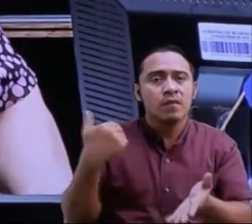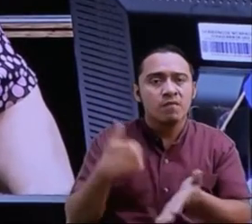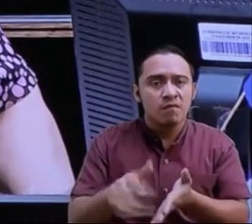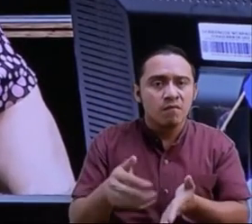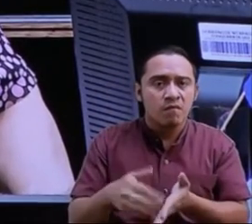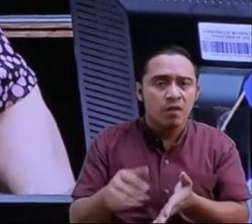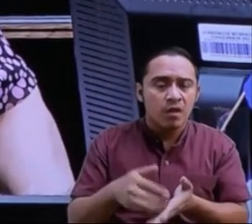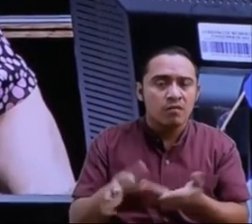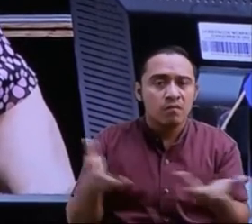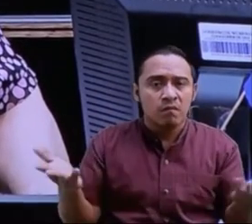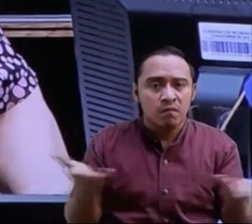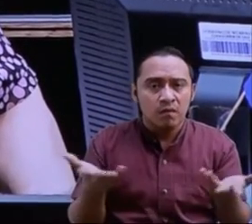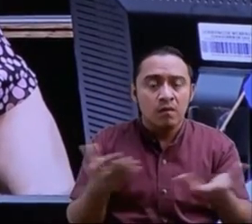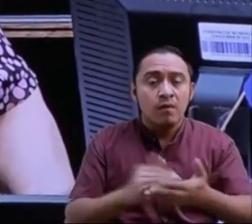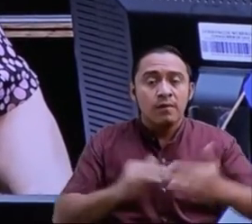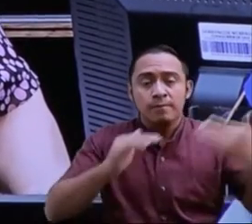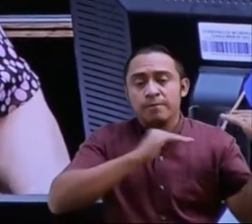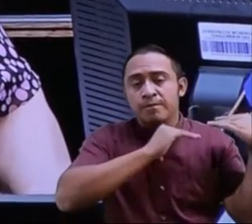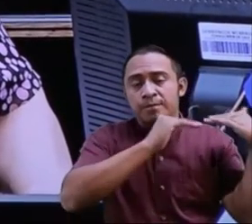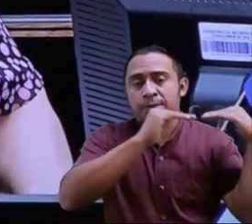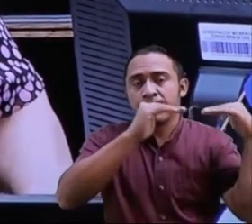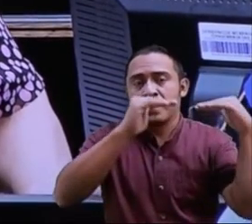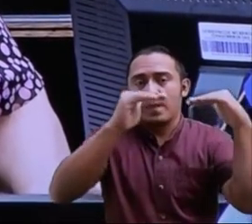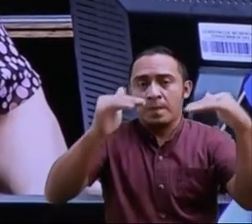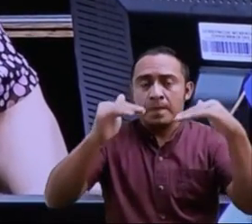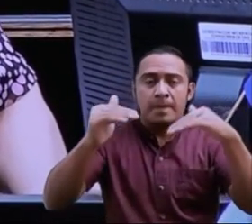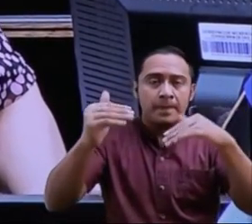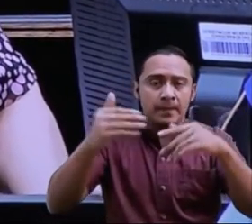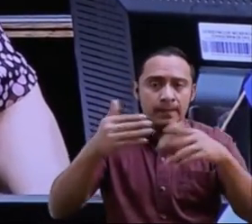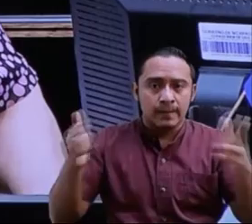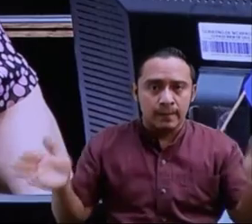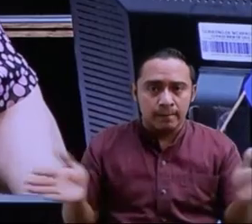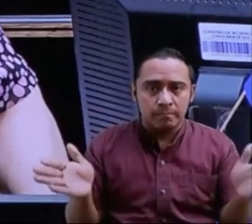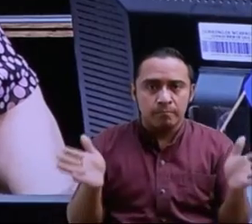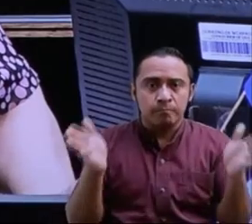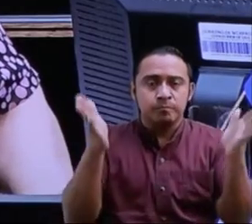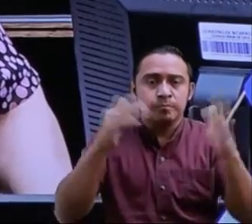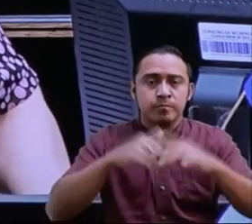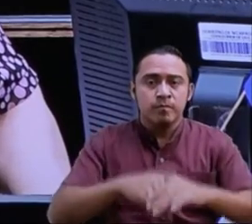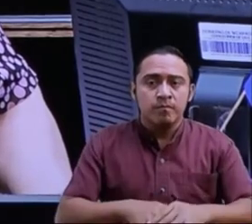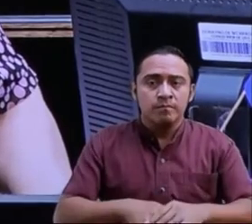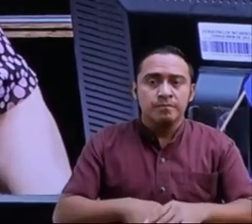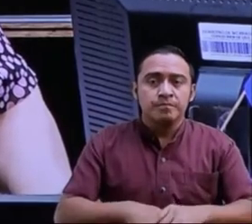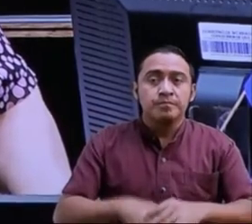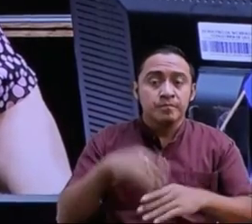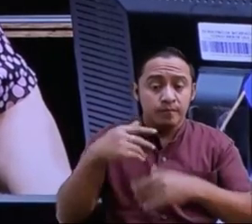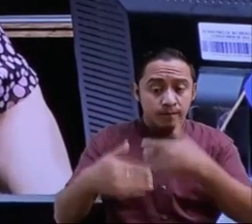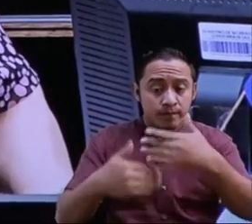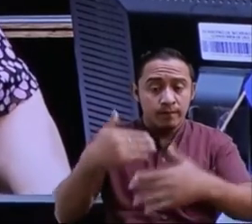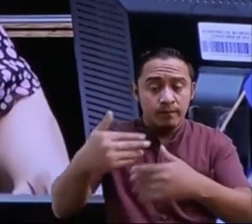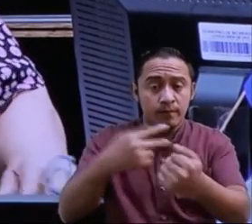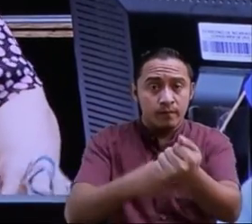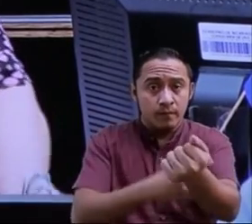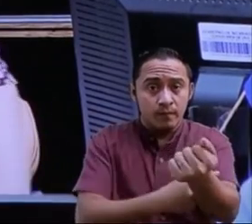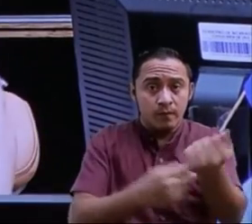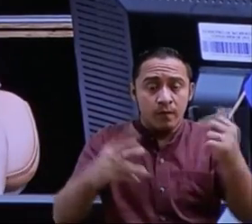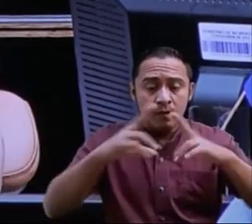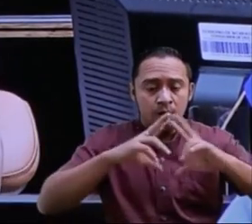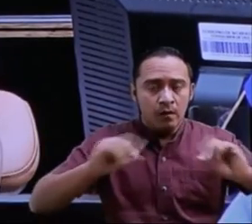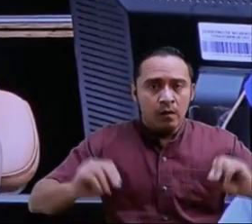viabilidad y sostenibilidad de las potencialidades en proyectos de nuestro país.